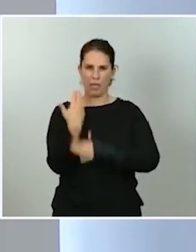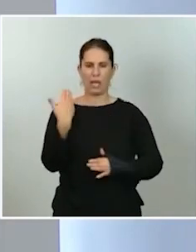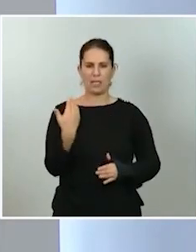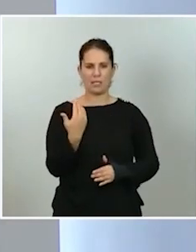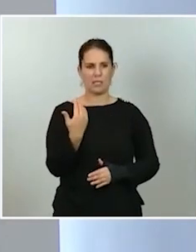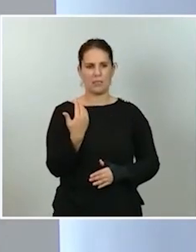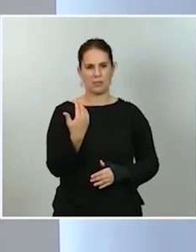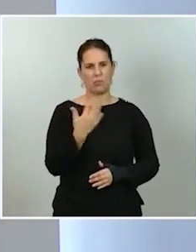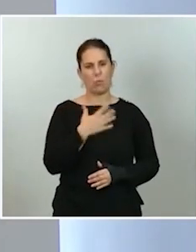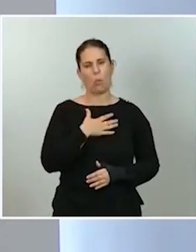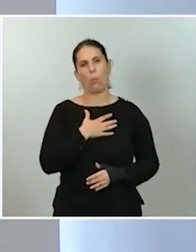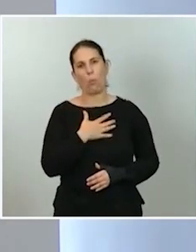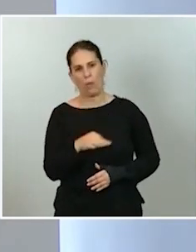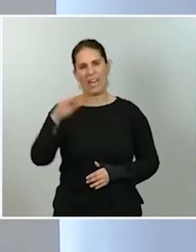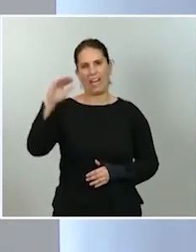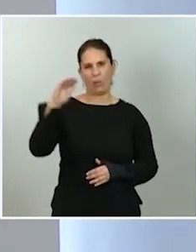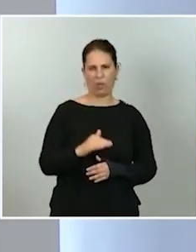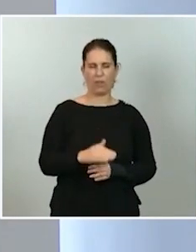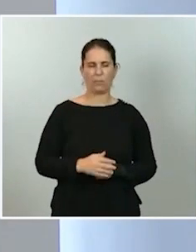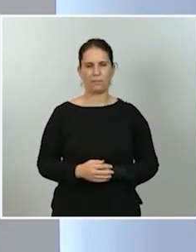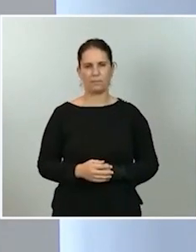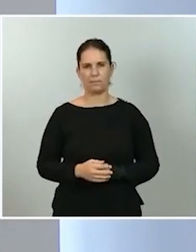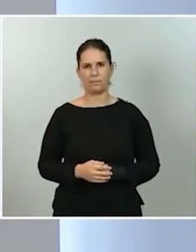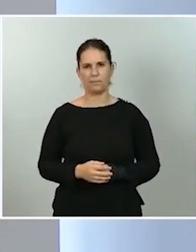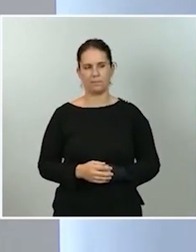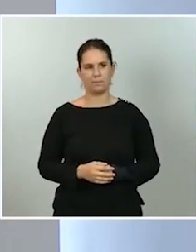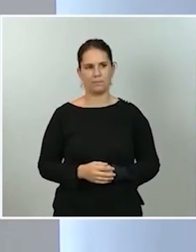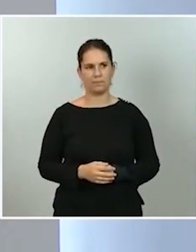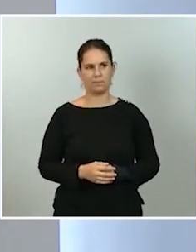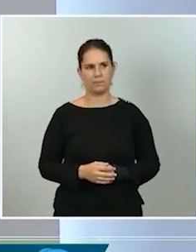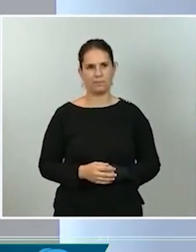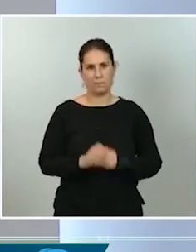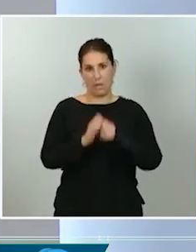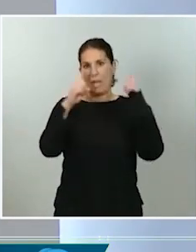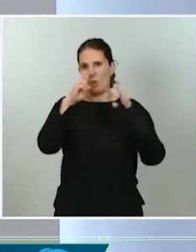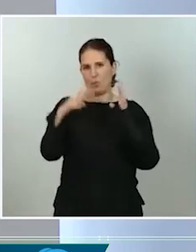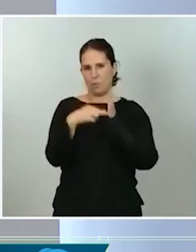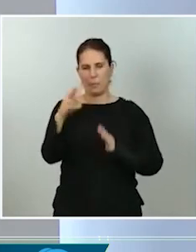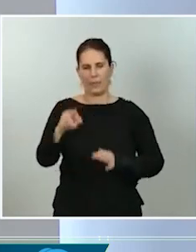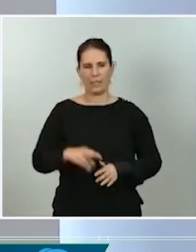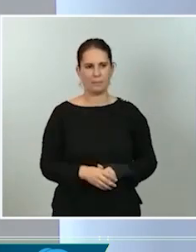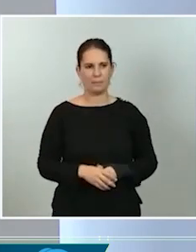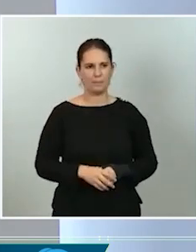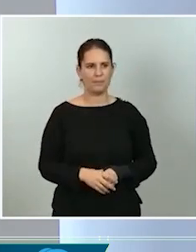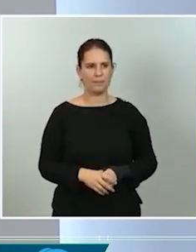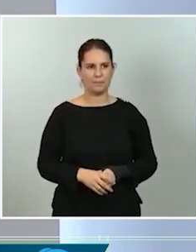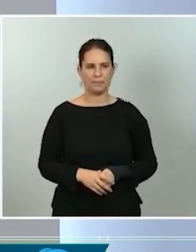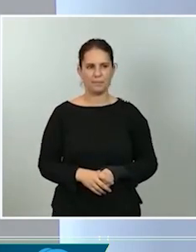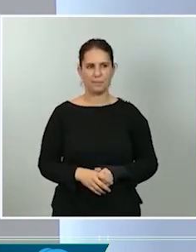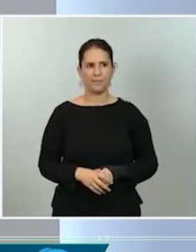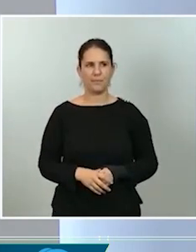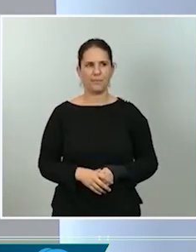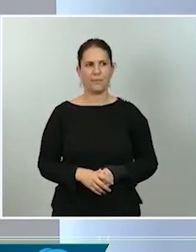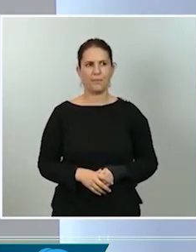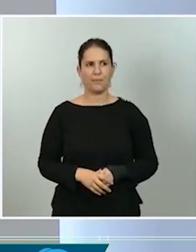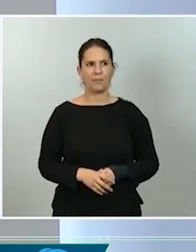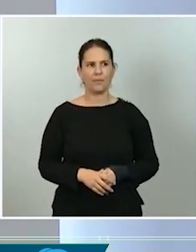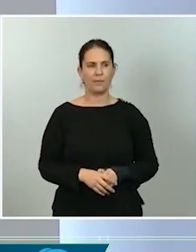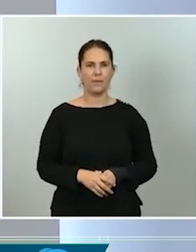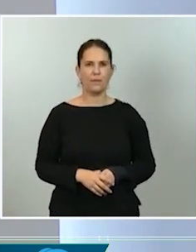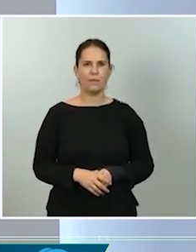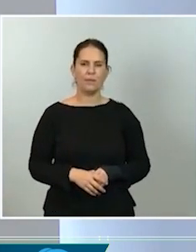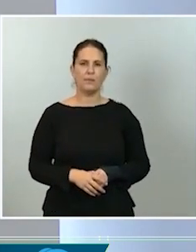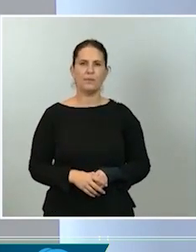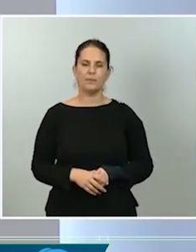evidentemente hace falta no solamente una coordinación sanitaria, sino una coordinación económica. Debería haber un gran pacto económico